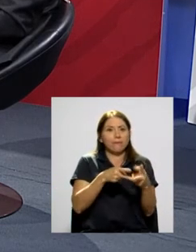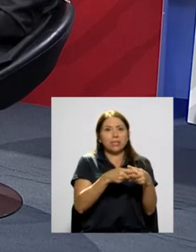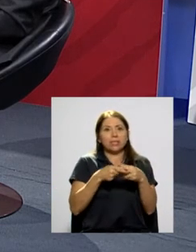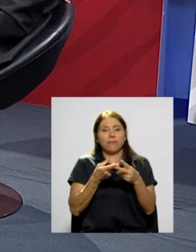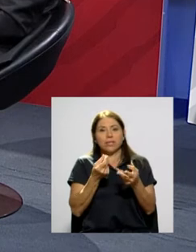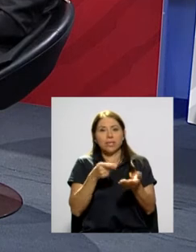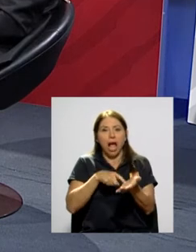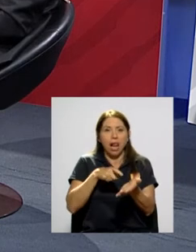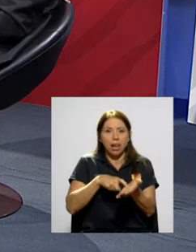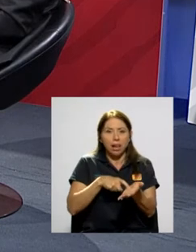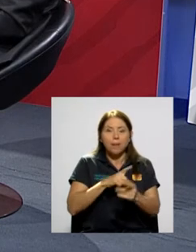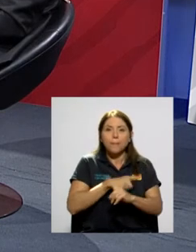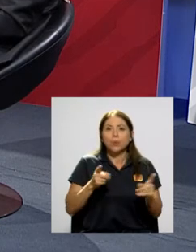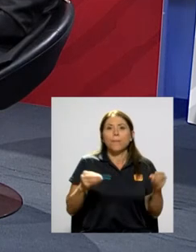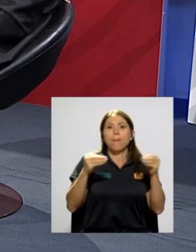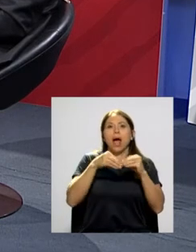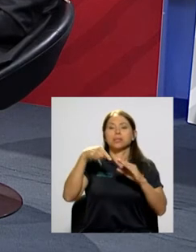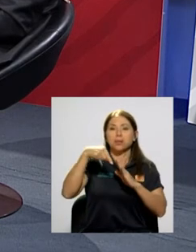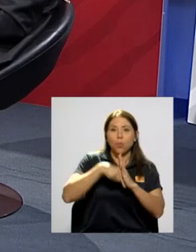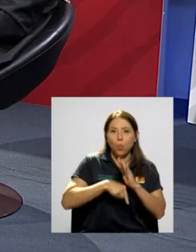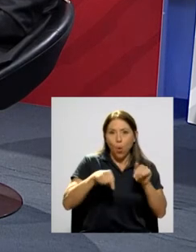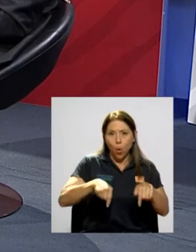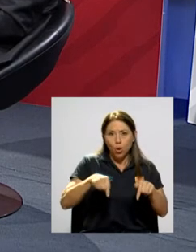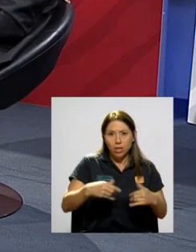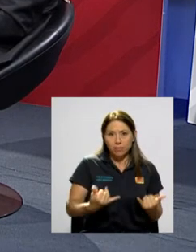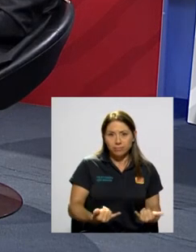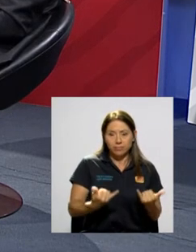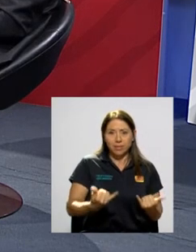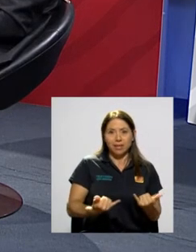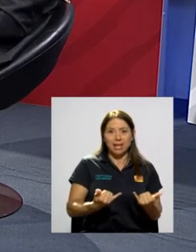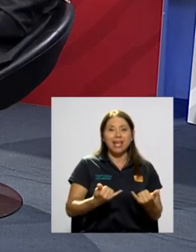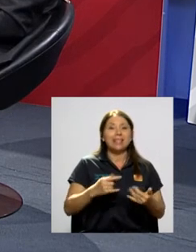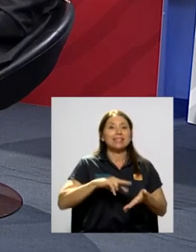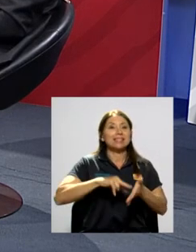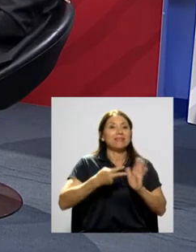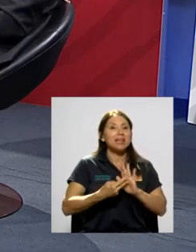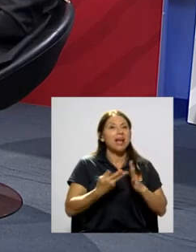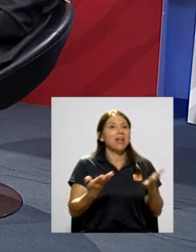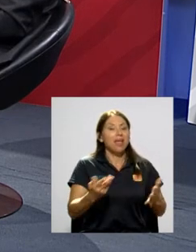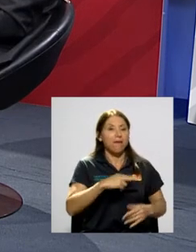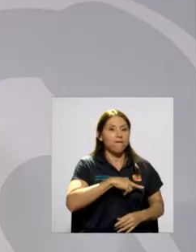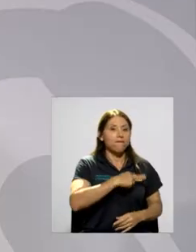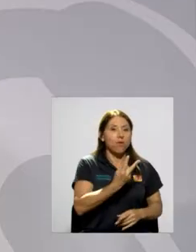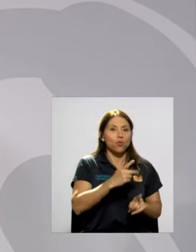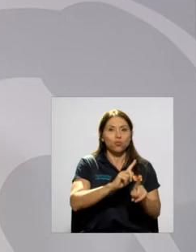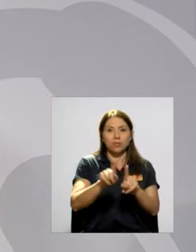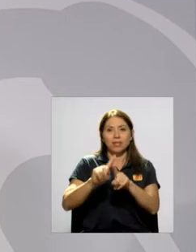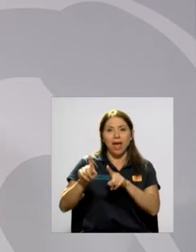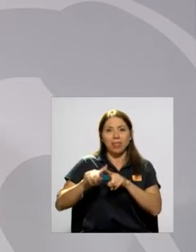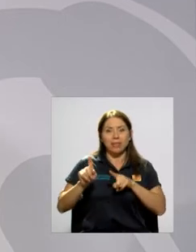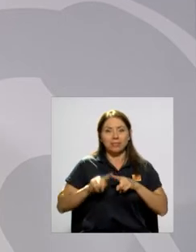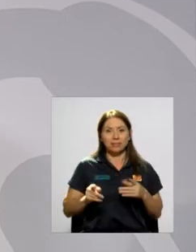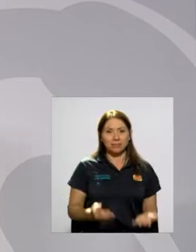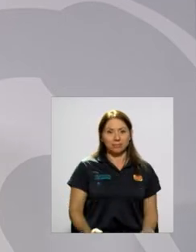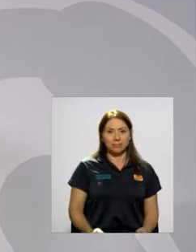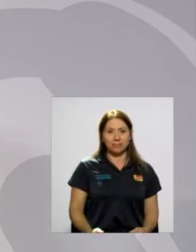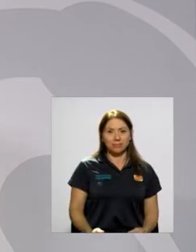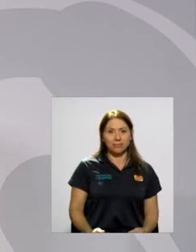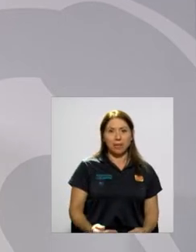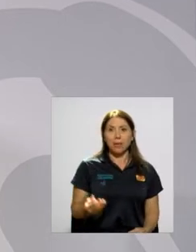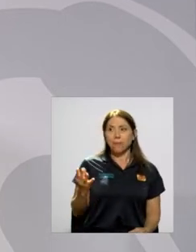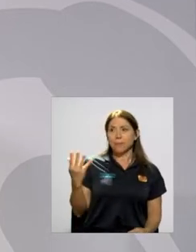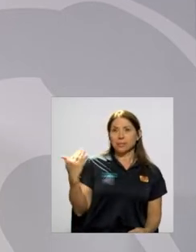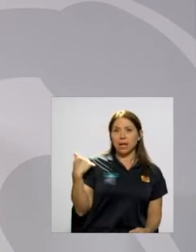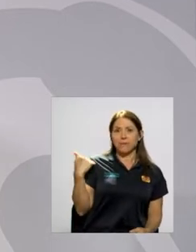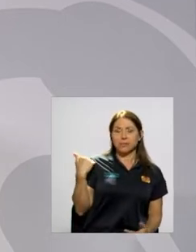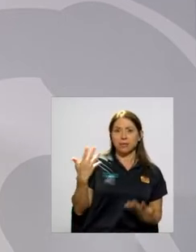Y vamos más allá de eso hoy. Vamos más allá de eso, vamos de voluntades. Me dicen que tenemos las